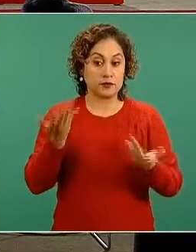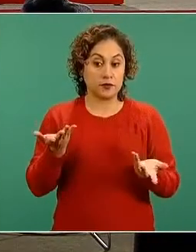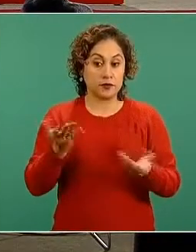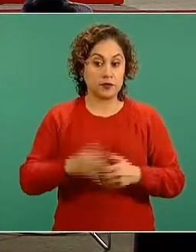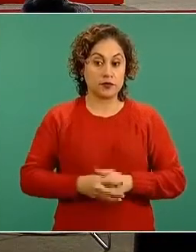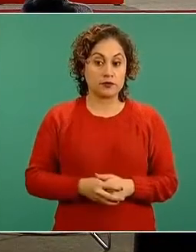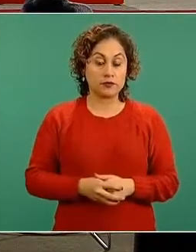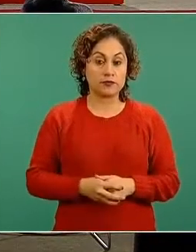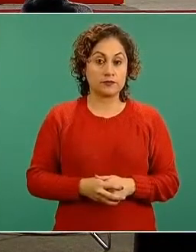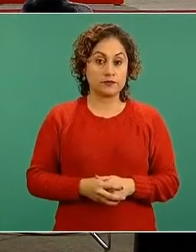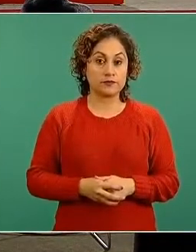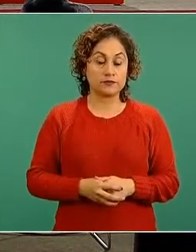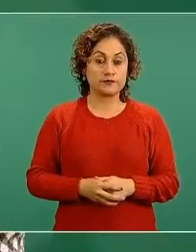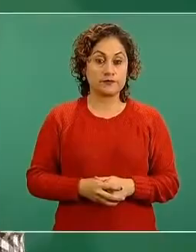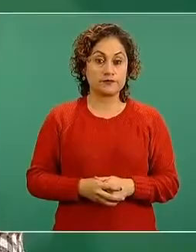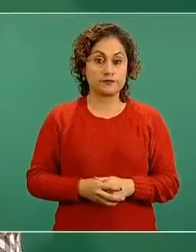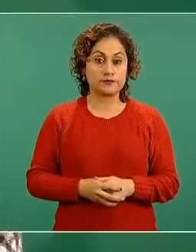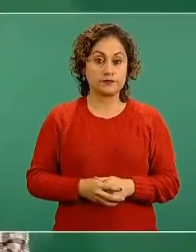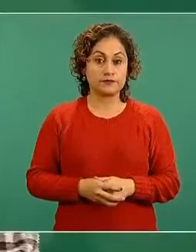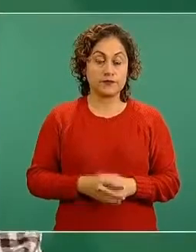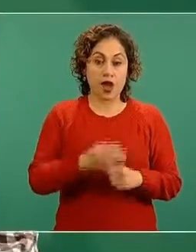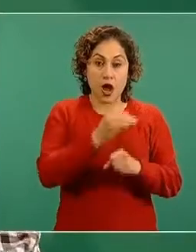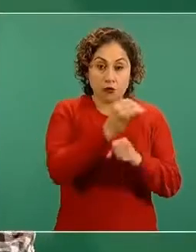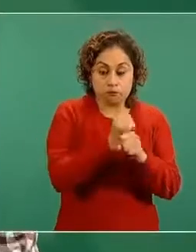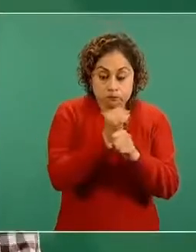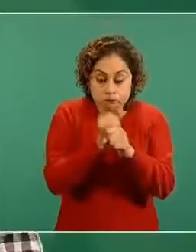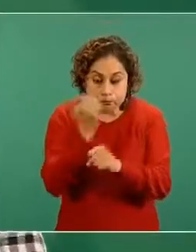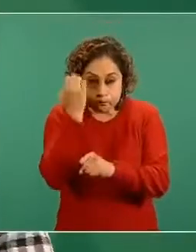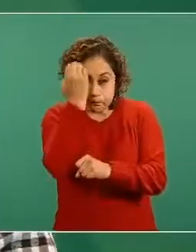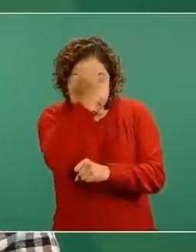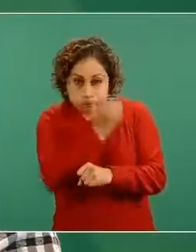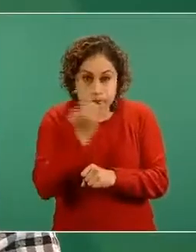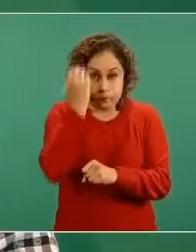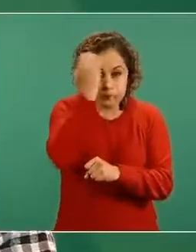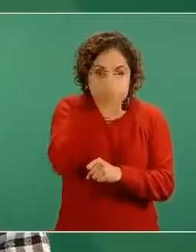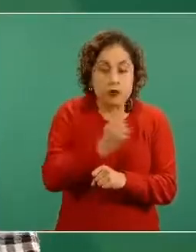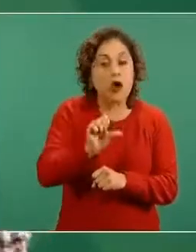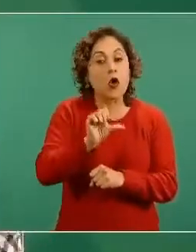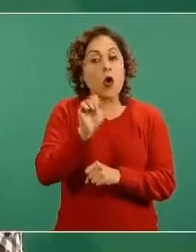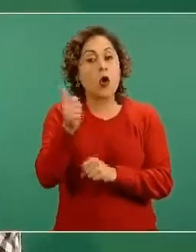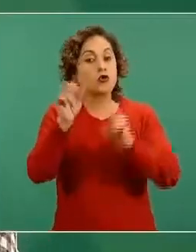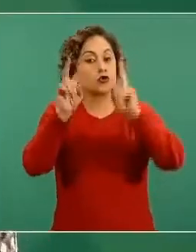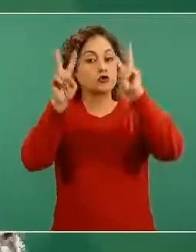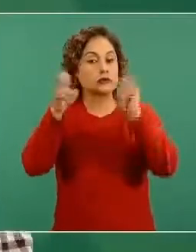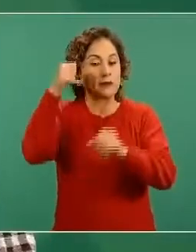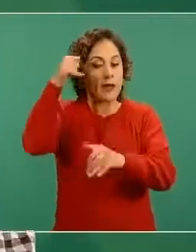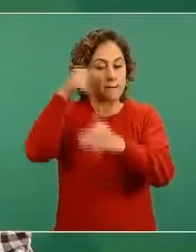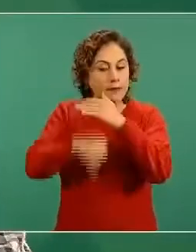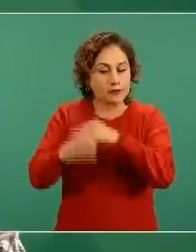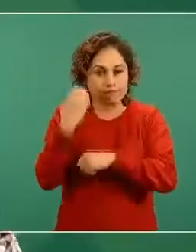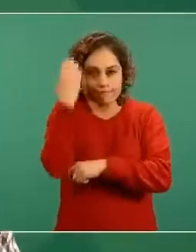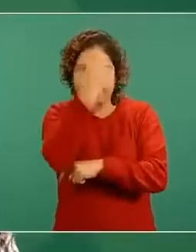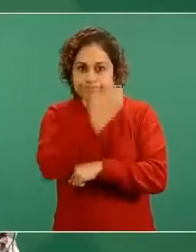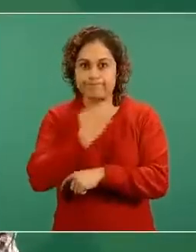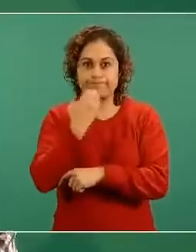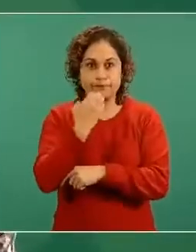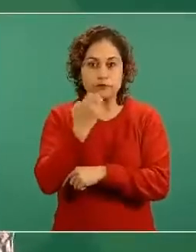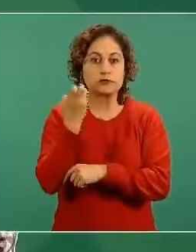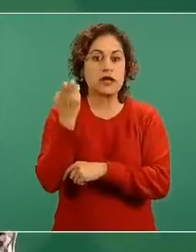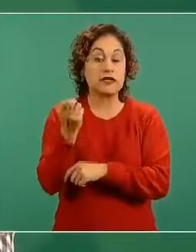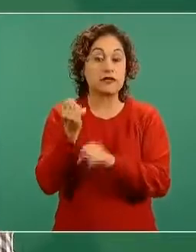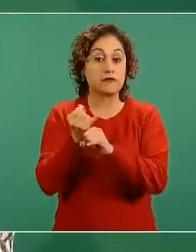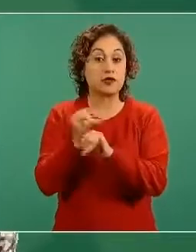y algunas de las fases finales, cuando se trata de estudios más especializados, se transfieren los